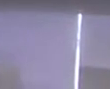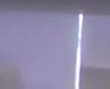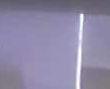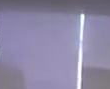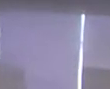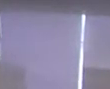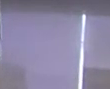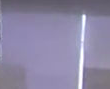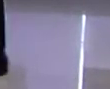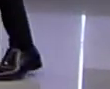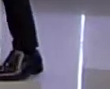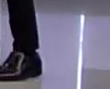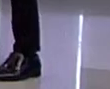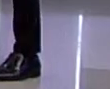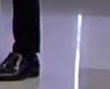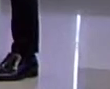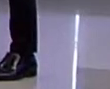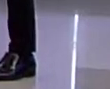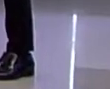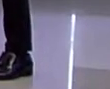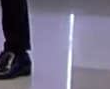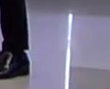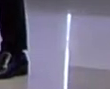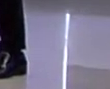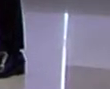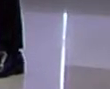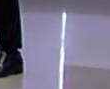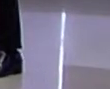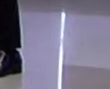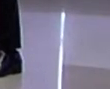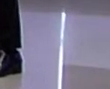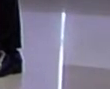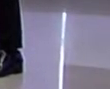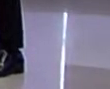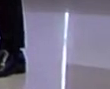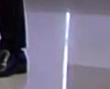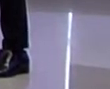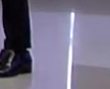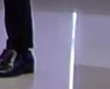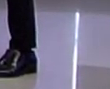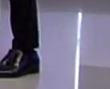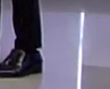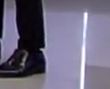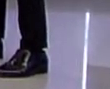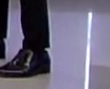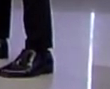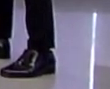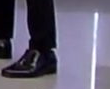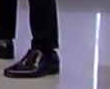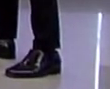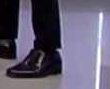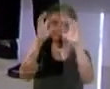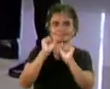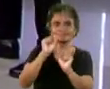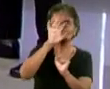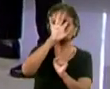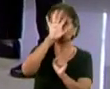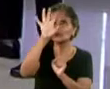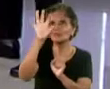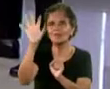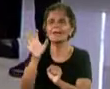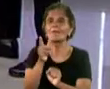Luis. Potrero de los Funes y nuestras sierras, ahí estamos observando, día nublado. Creo que la nubosidad la vamos a